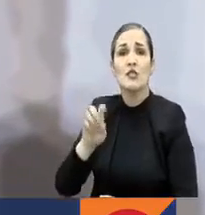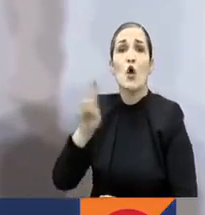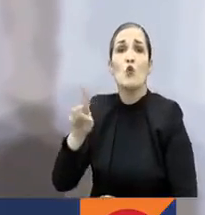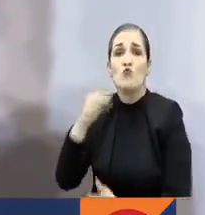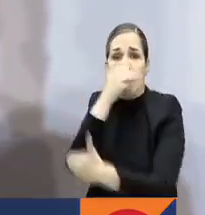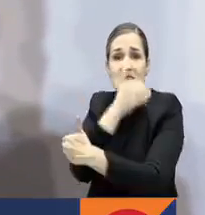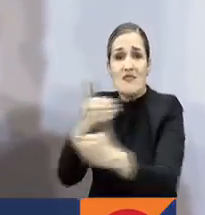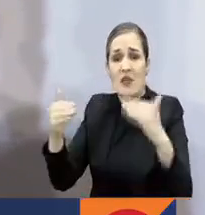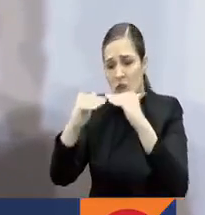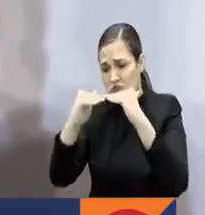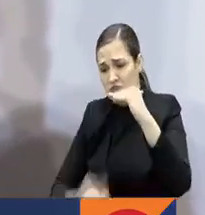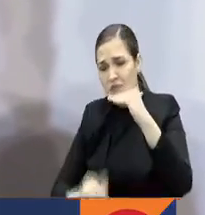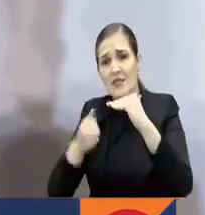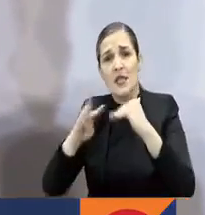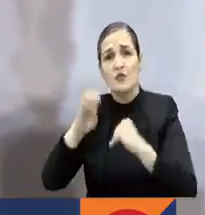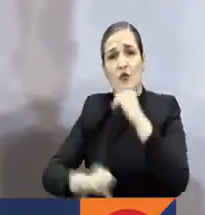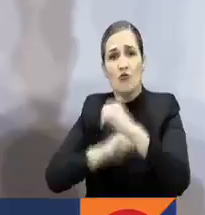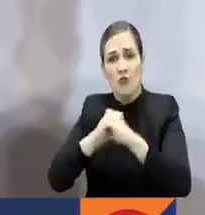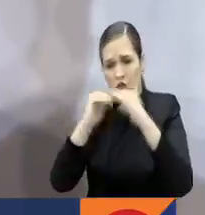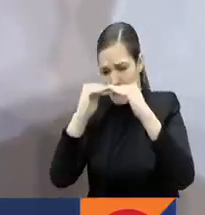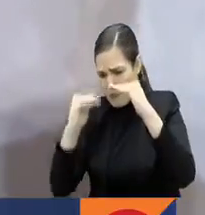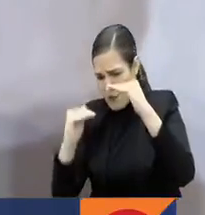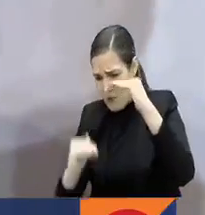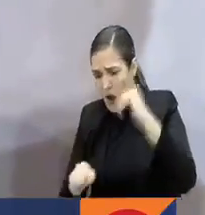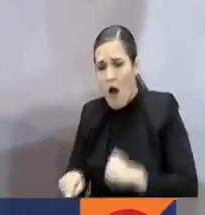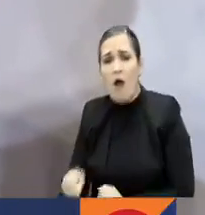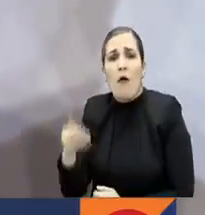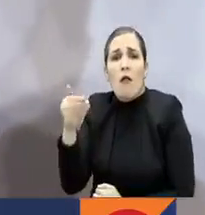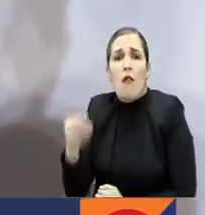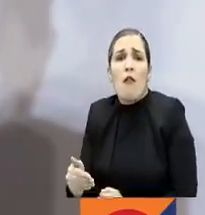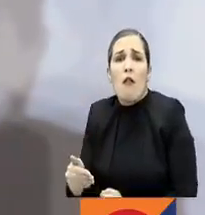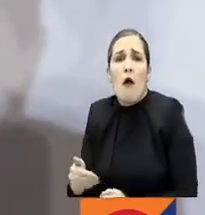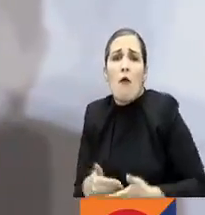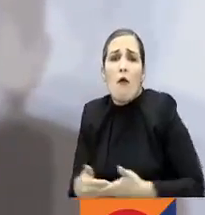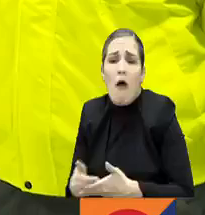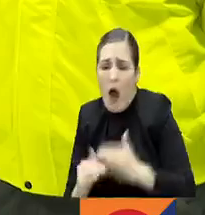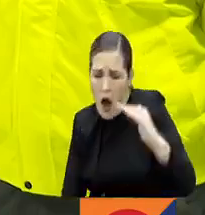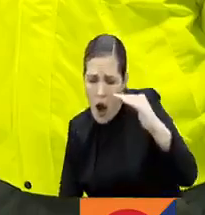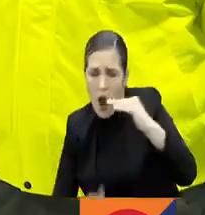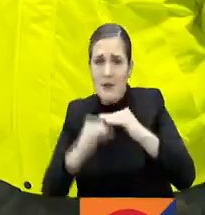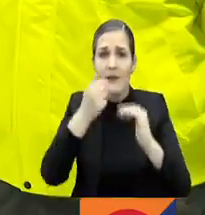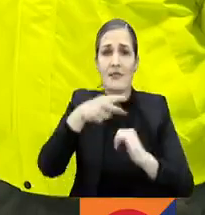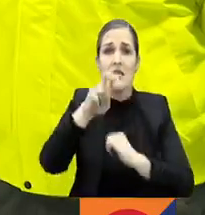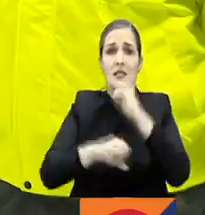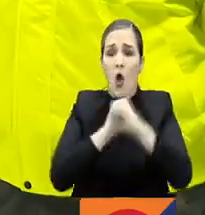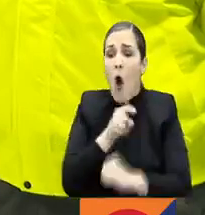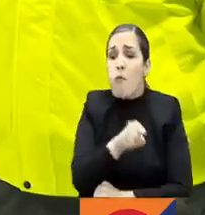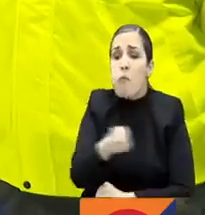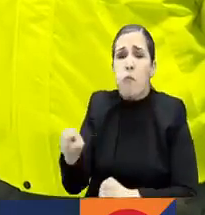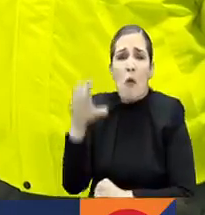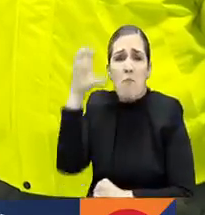cuyas edades con vinculación incluyen desde los 0 hasta los 17 años.